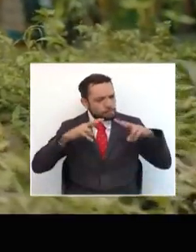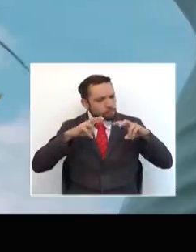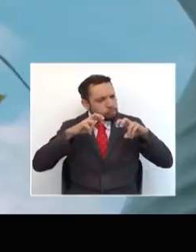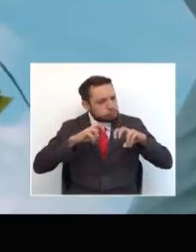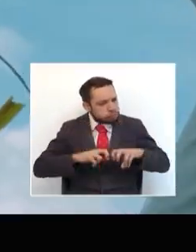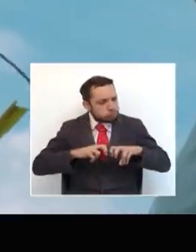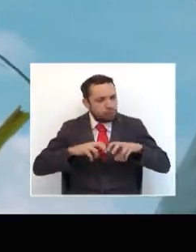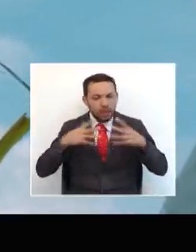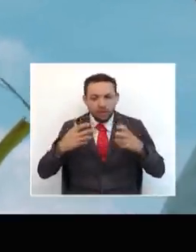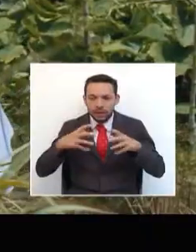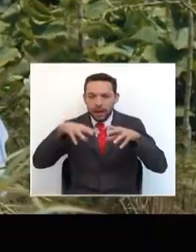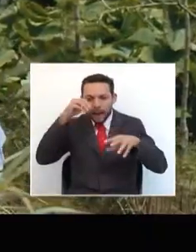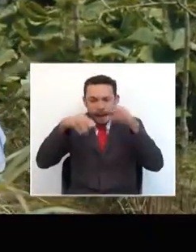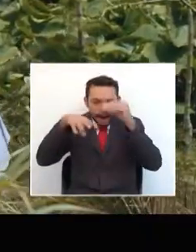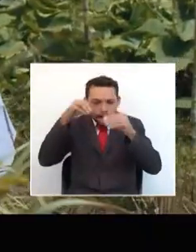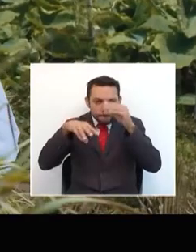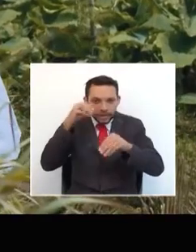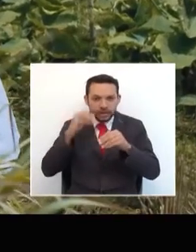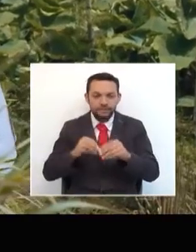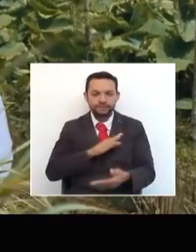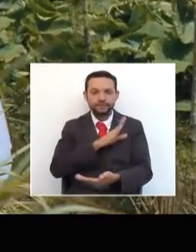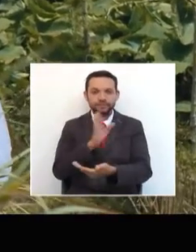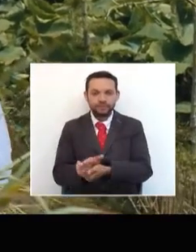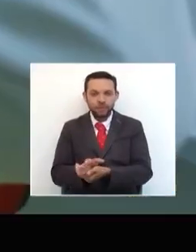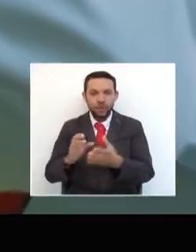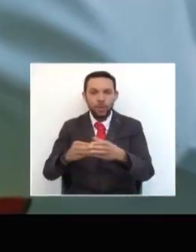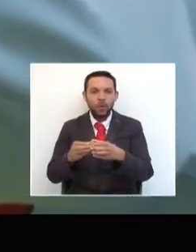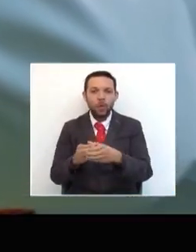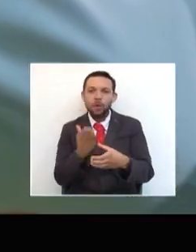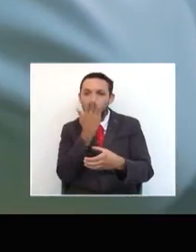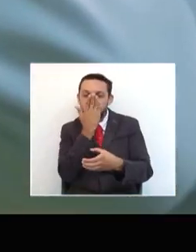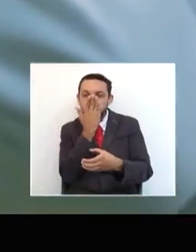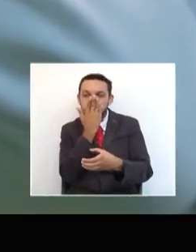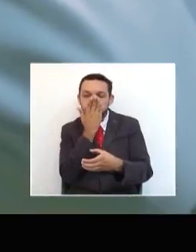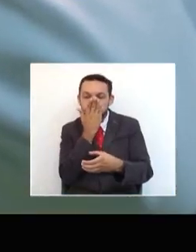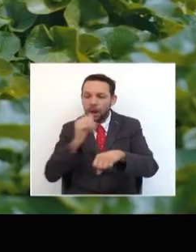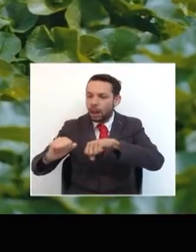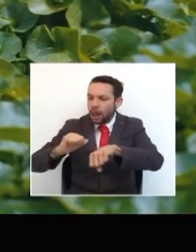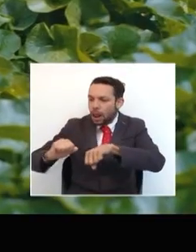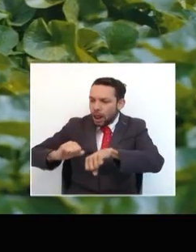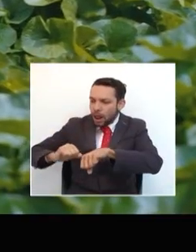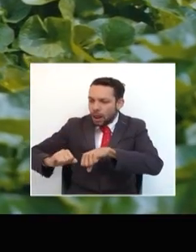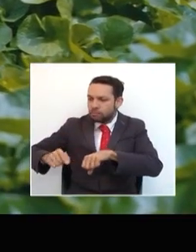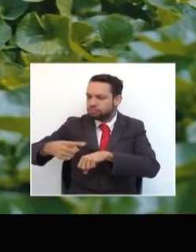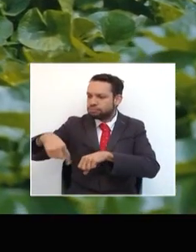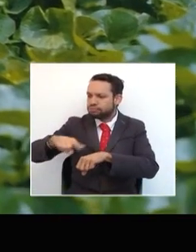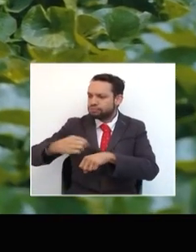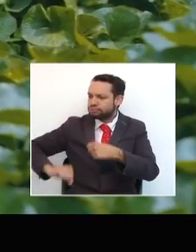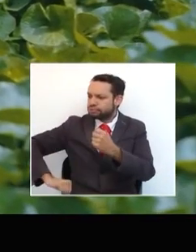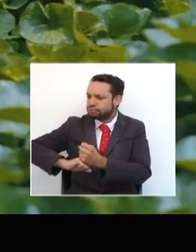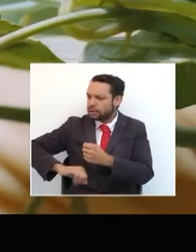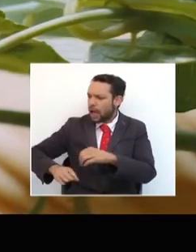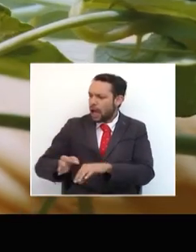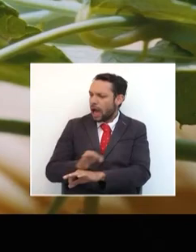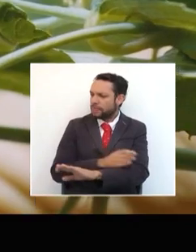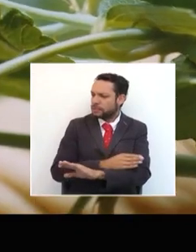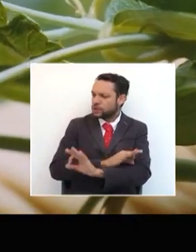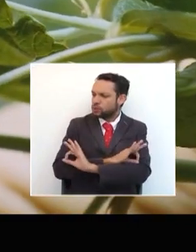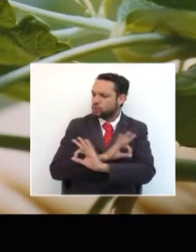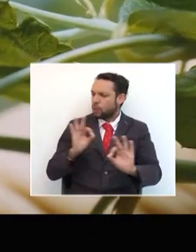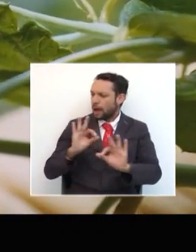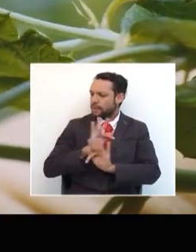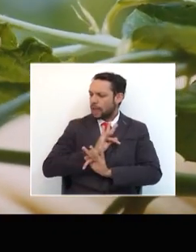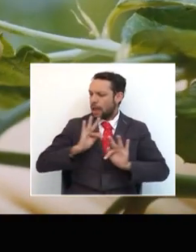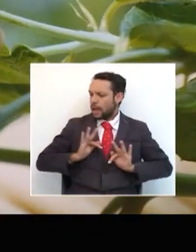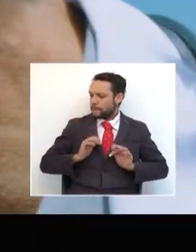Yo quería vivir con los indígenas y ver una cantidad de procesos terapéuticos que tampoco nunca me habían enseñado con que